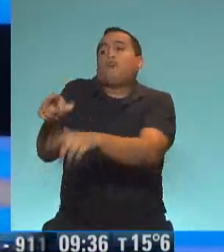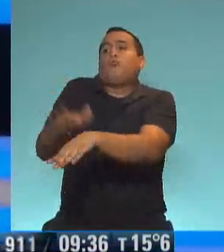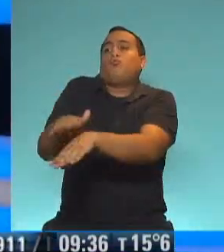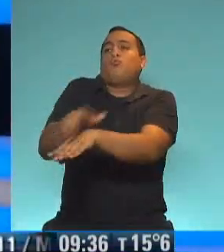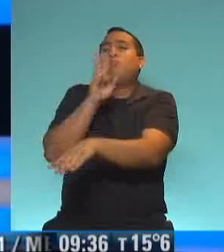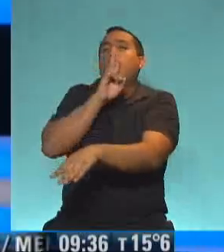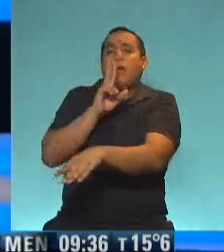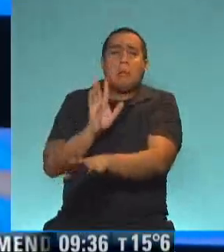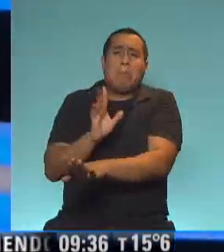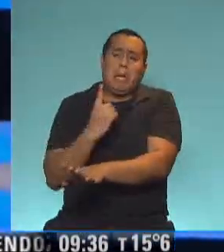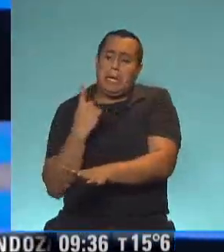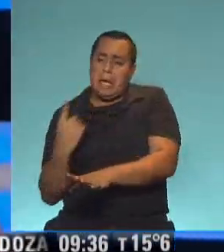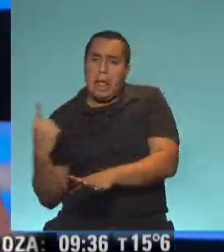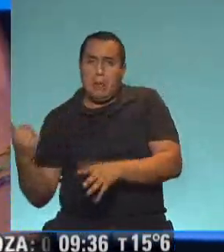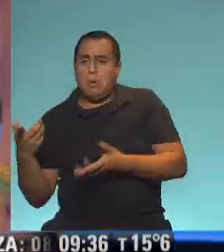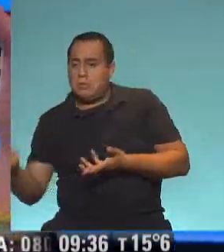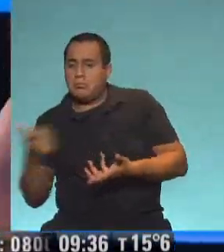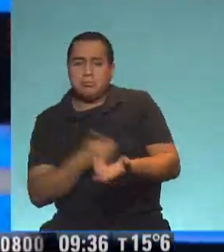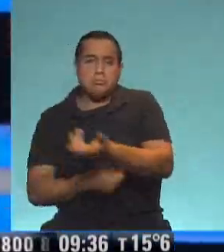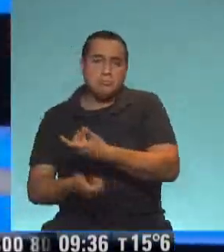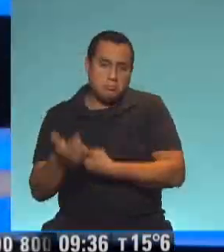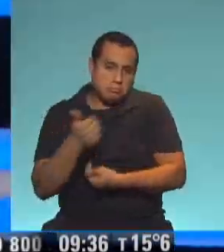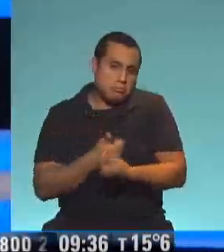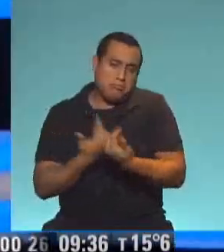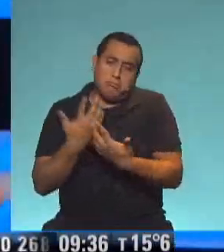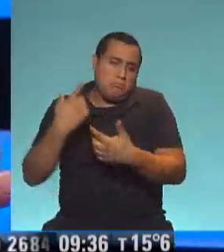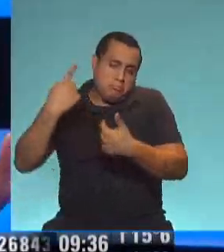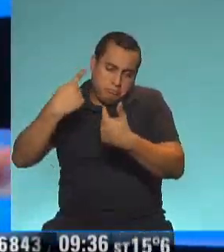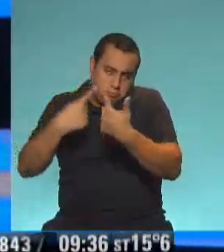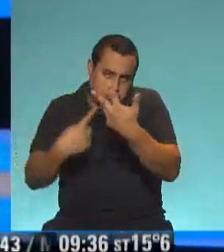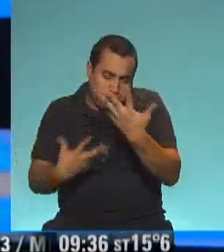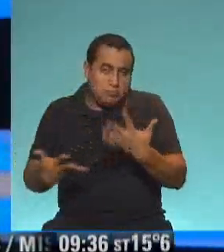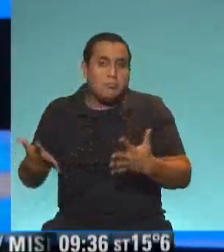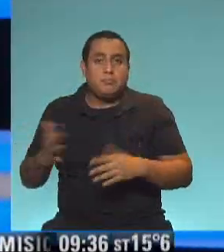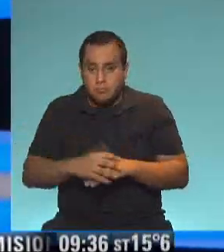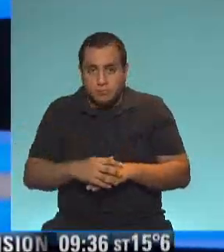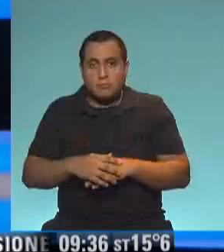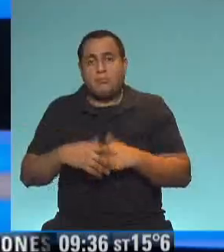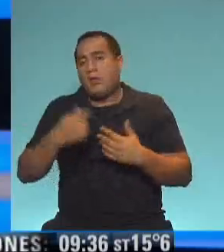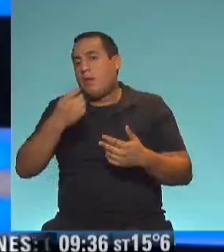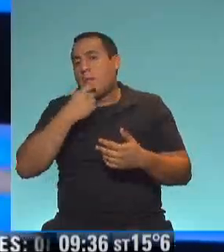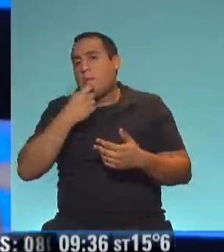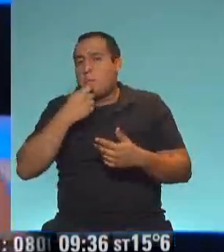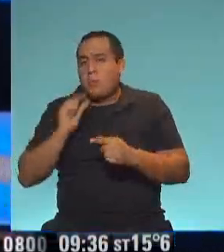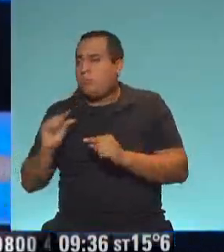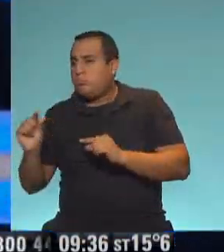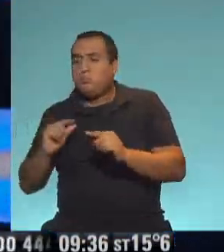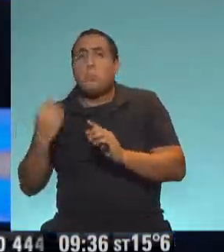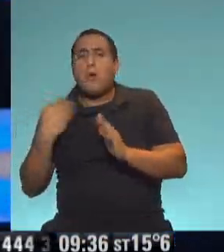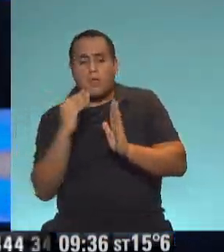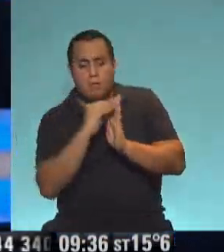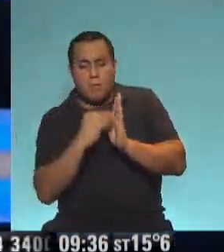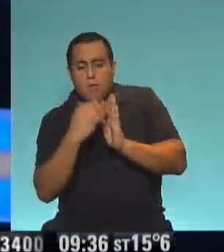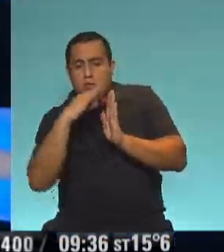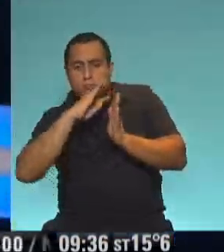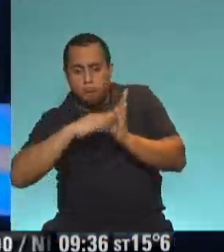es cada uno desempeña o lleva a cabo alguna tarea en el hogar, que las podemos armar un cronograma